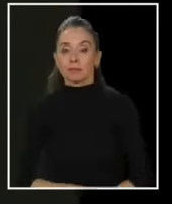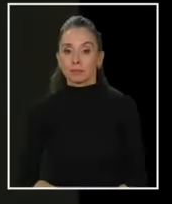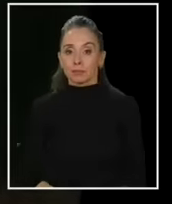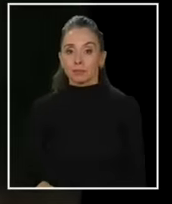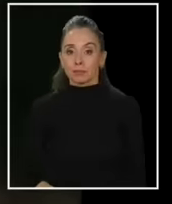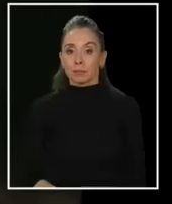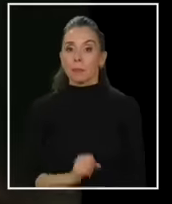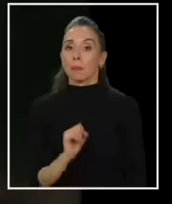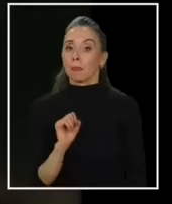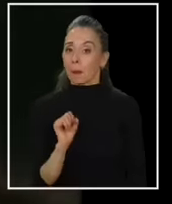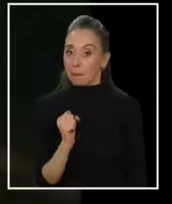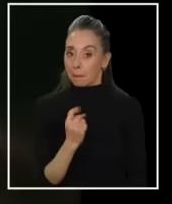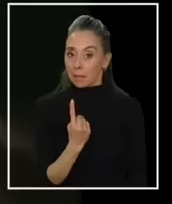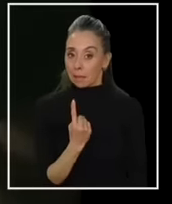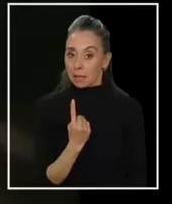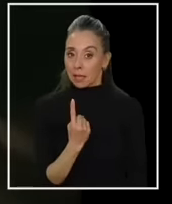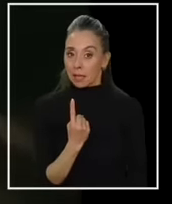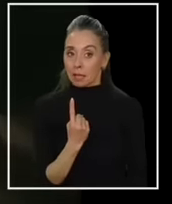Primero,